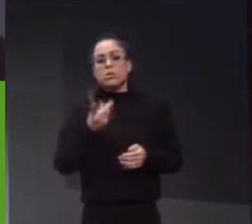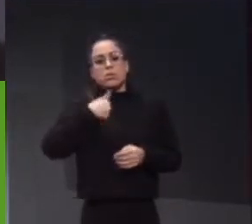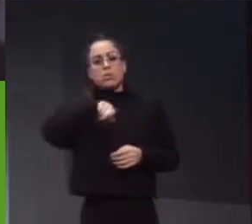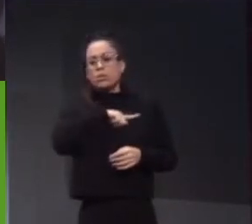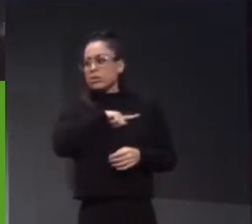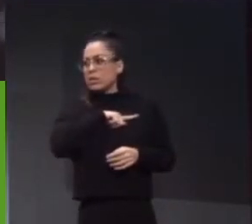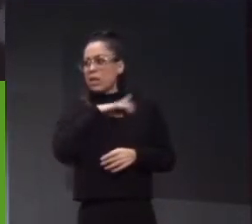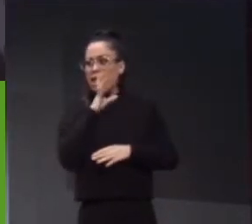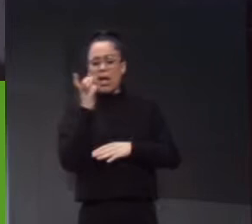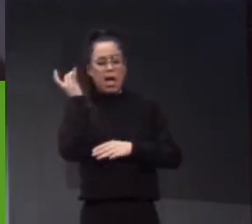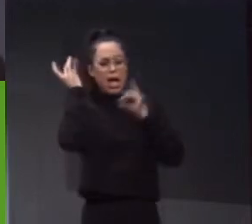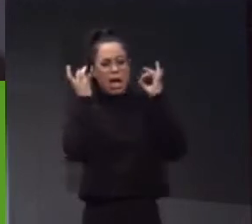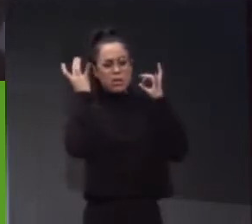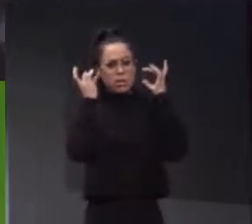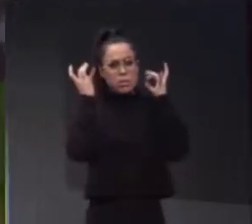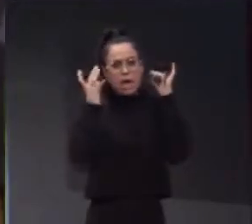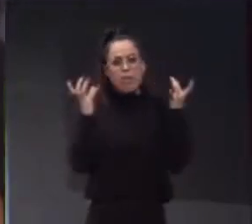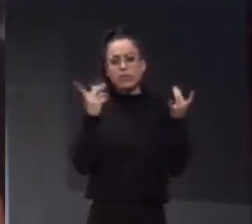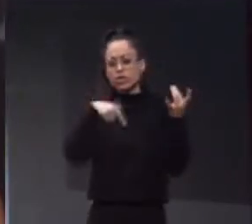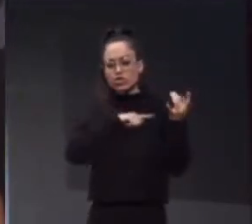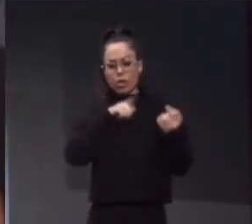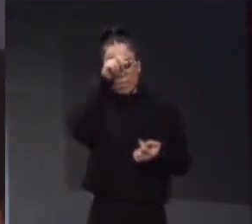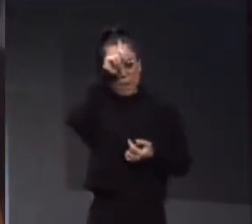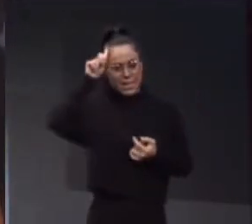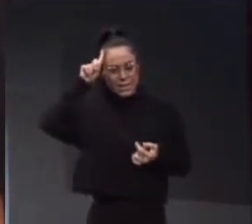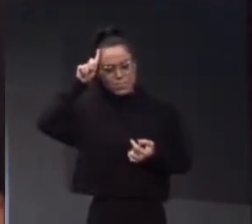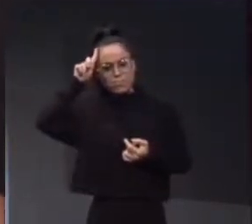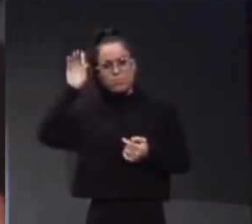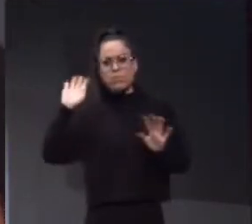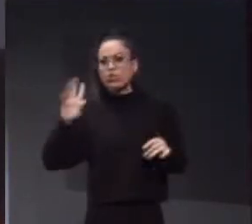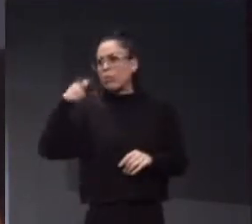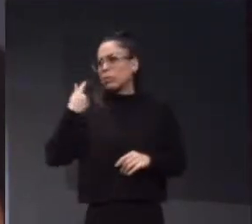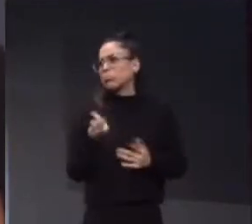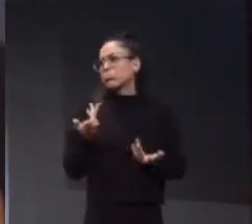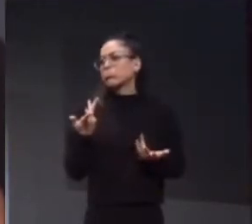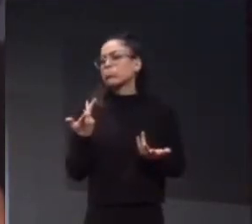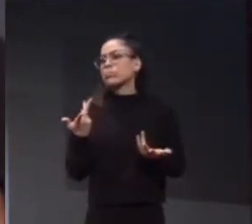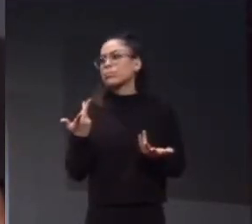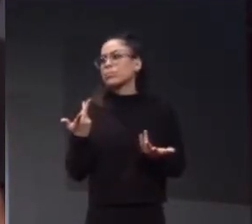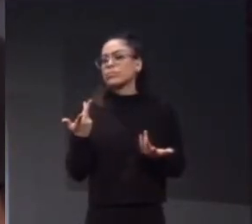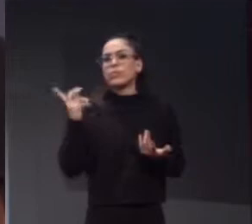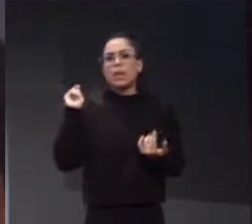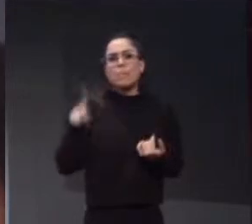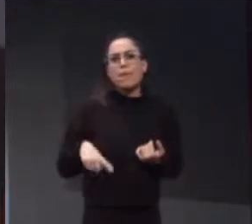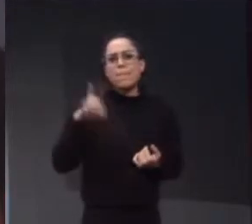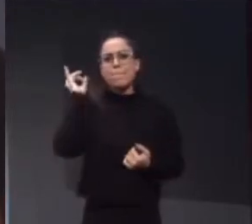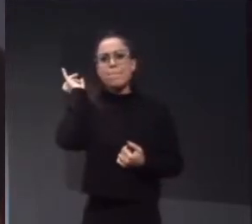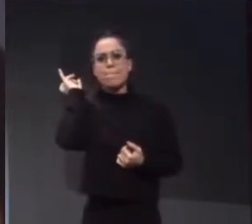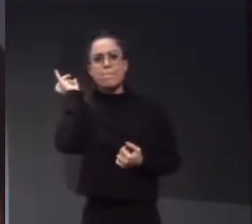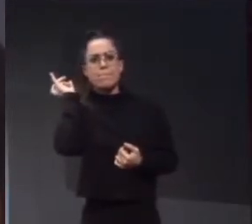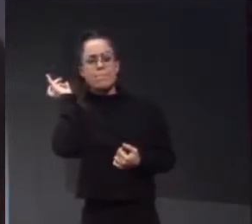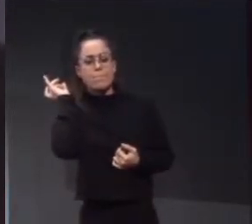en este caso a nivel de madrid pero también a todos los niveles que ahí hemos hecho actos en los cuales